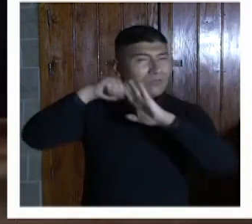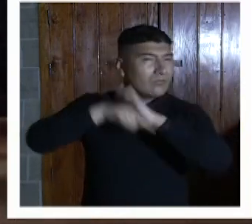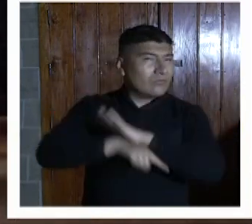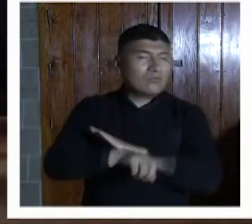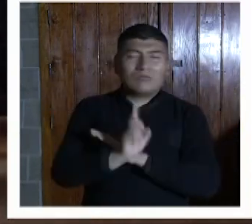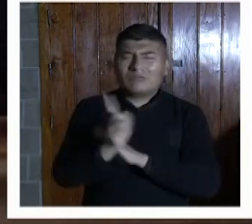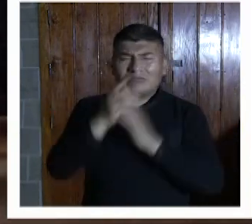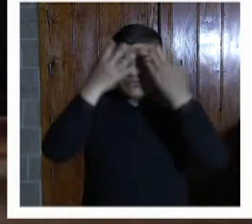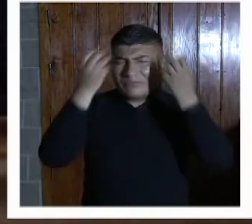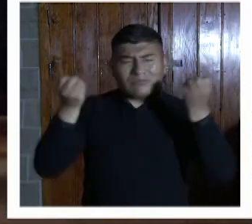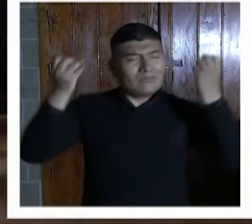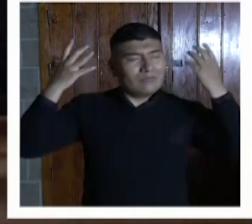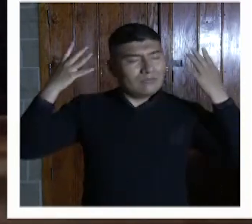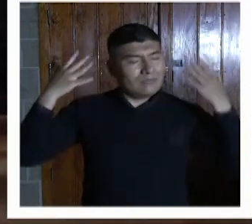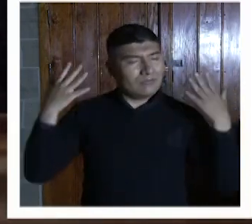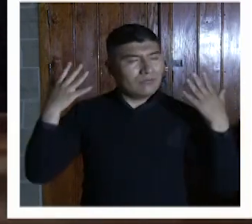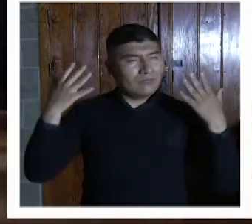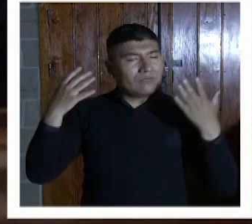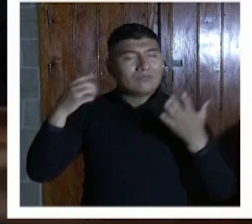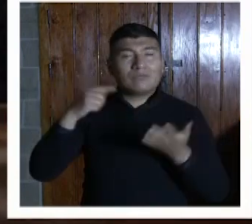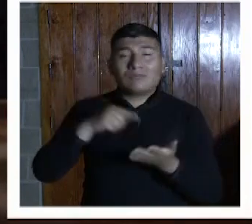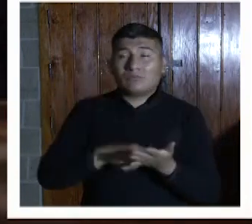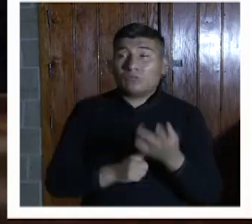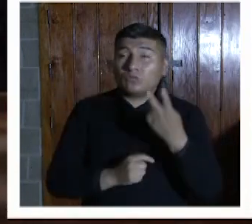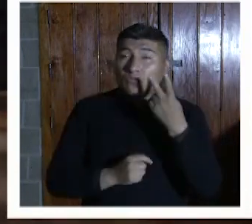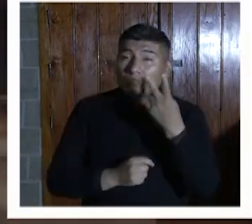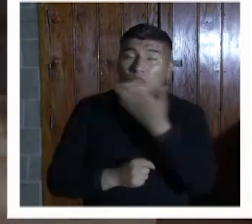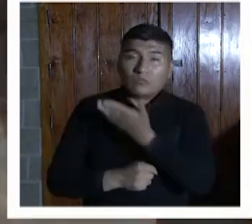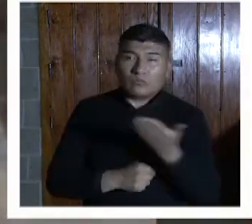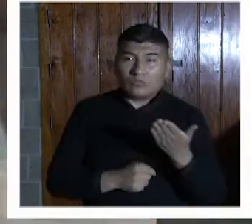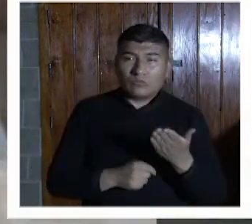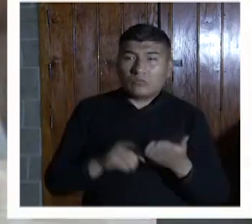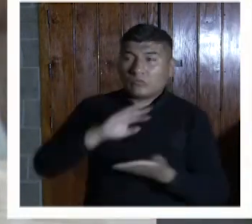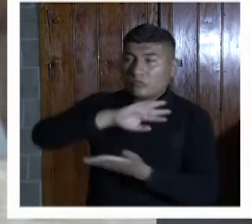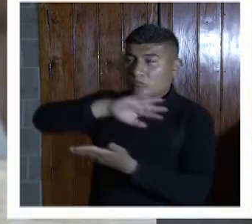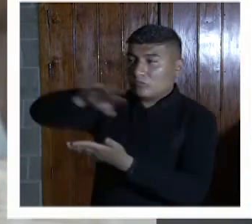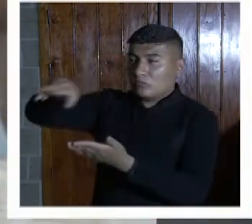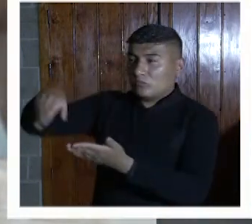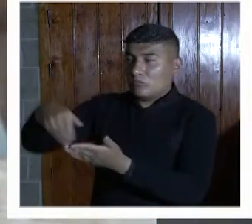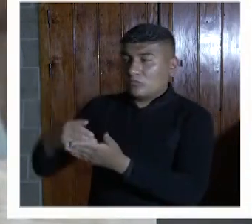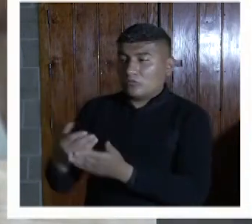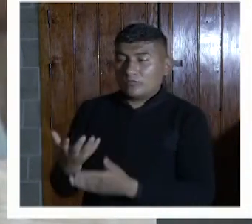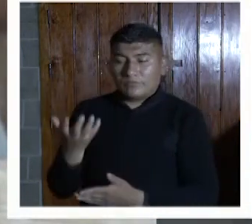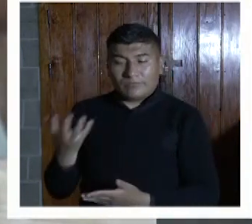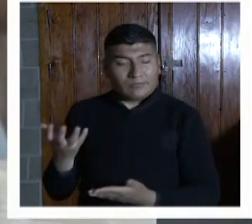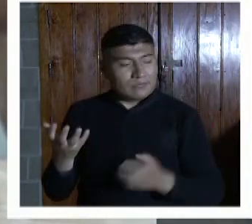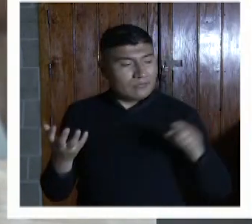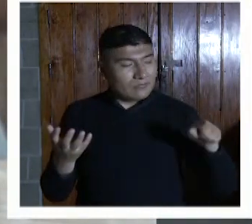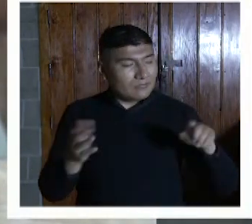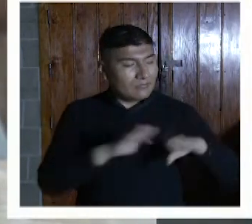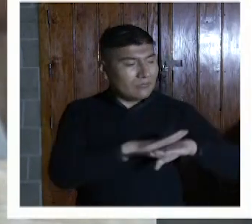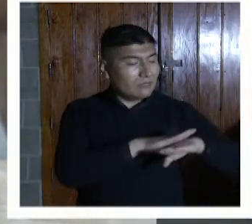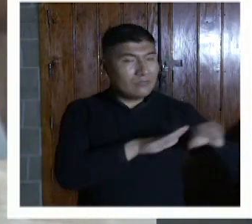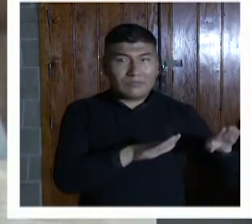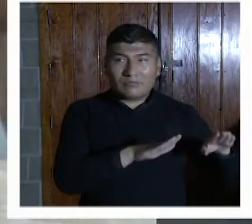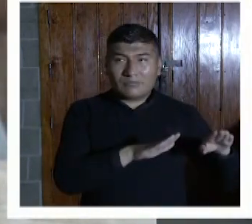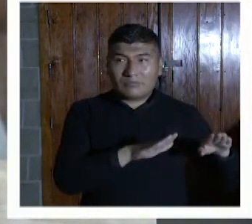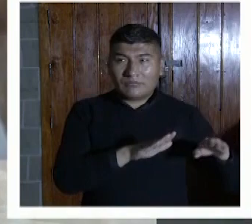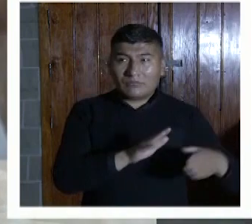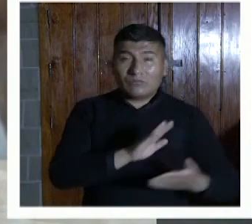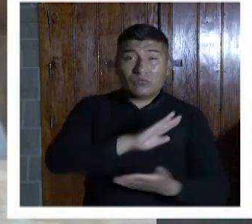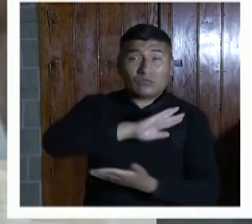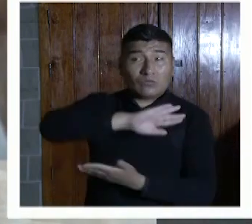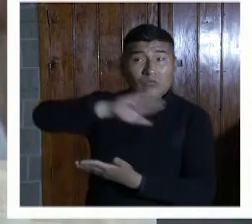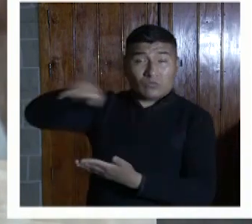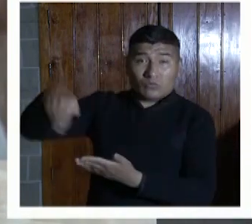modo desea dos cosas, todo y nada. Desea todo, todo lo que te pueda